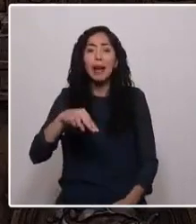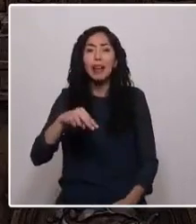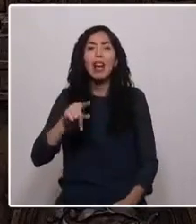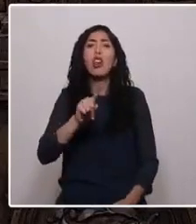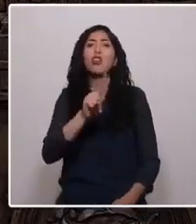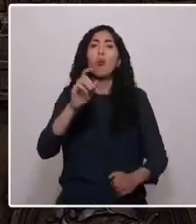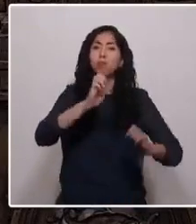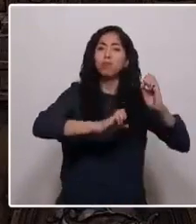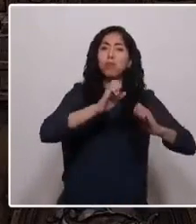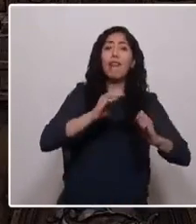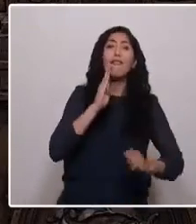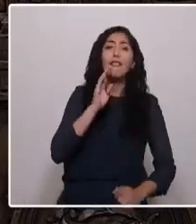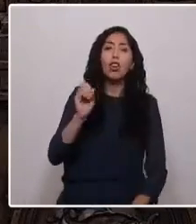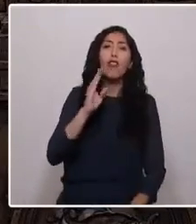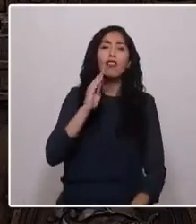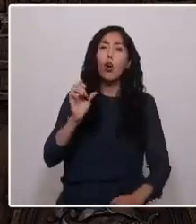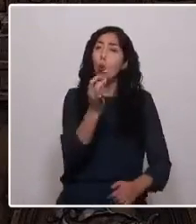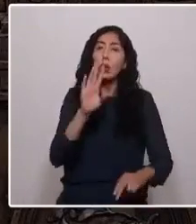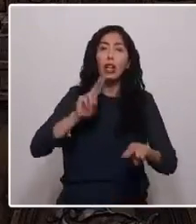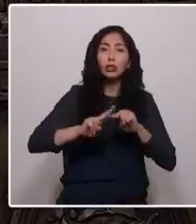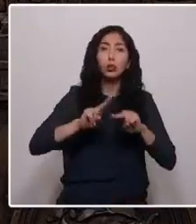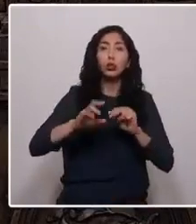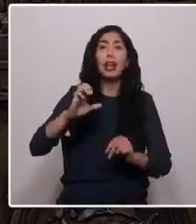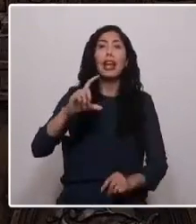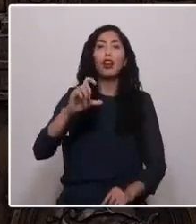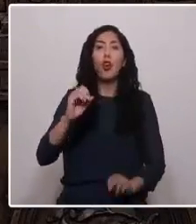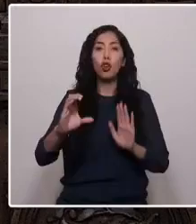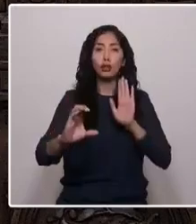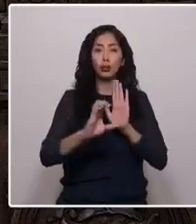única solución eco constitución